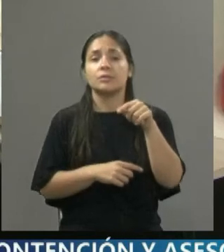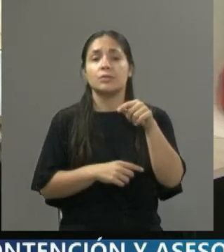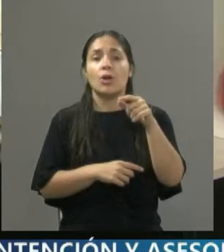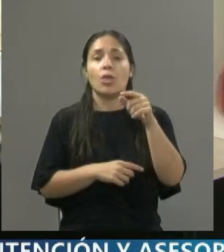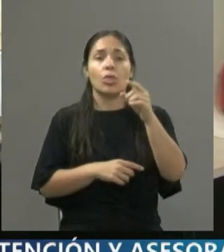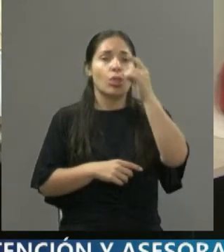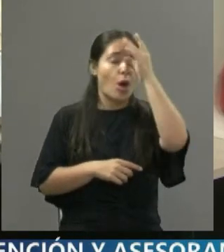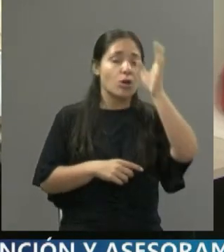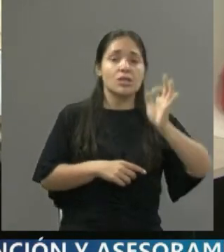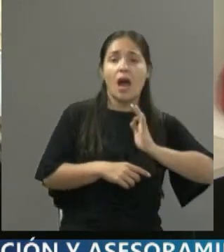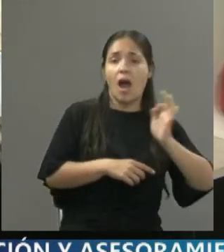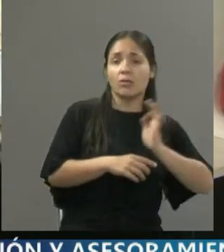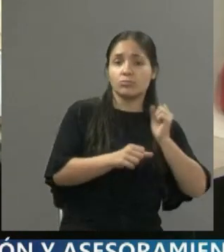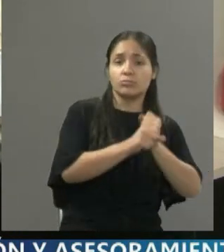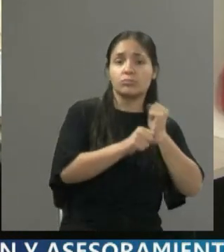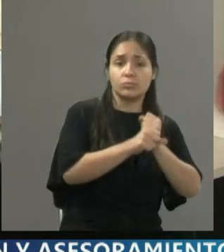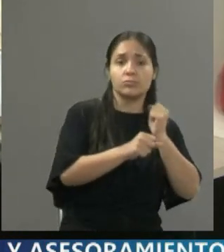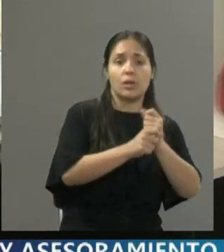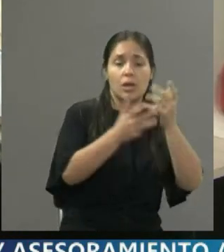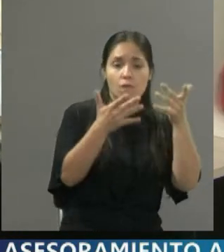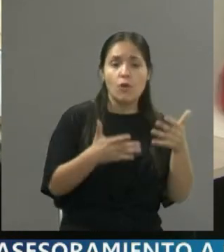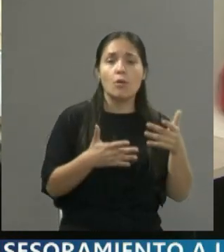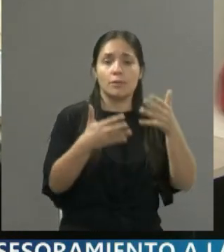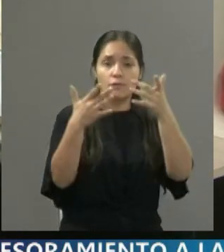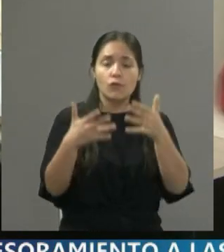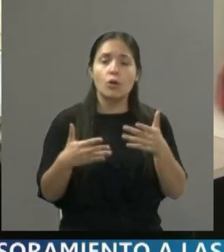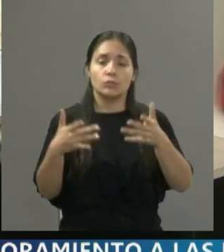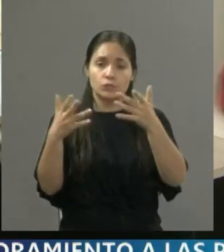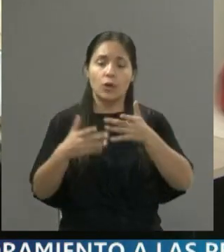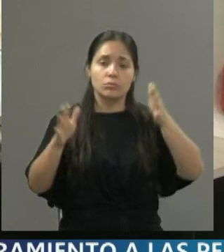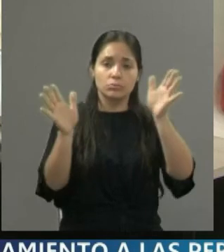ya con este informe, así que digo, también esto